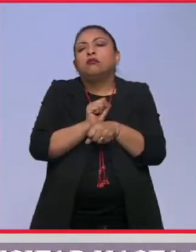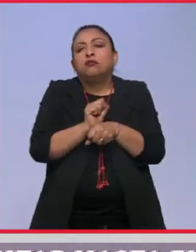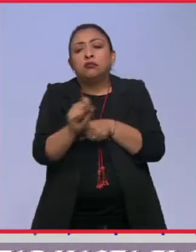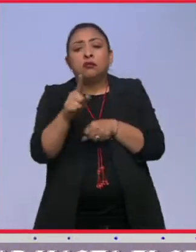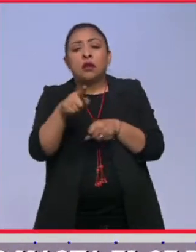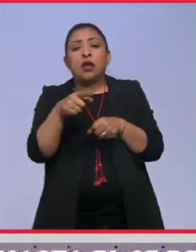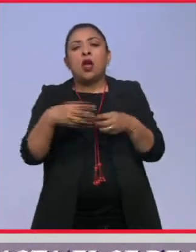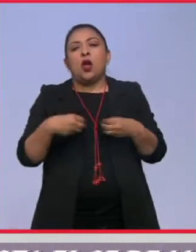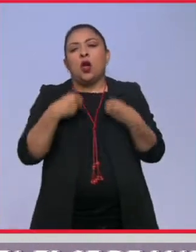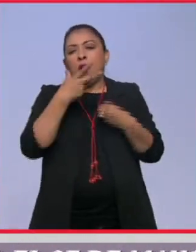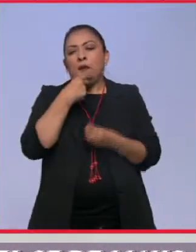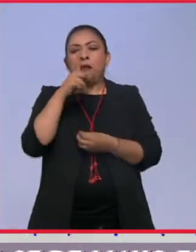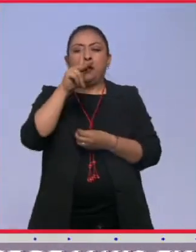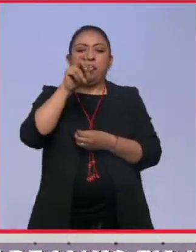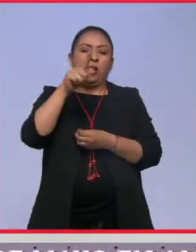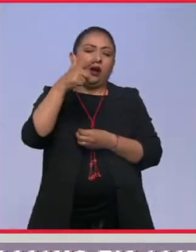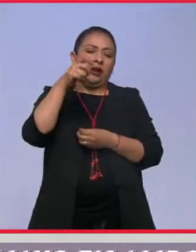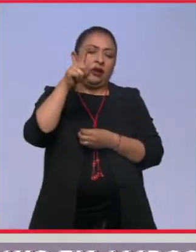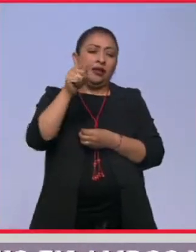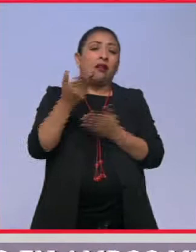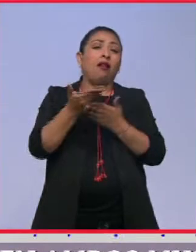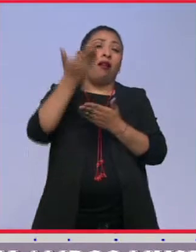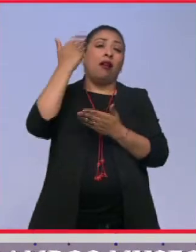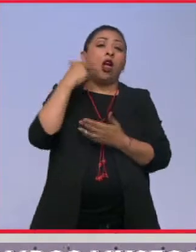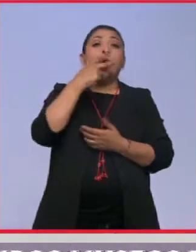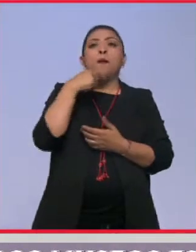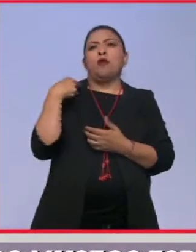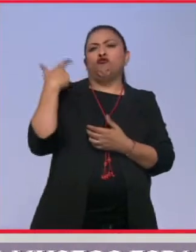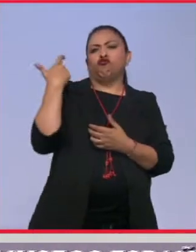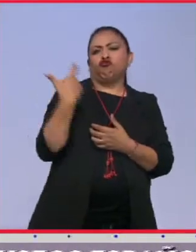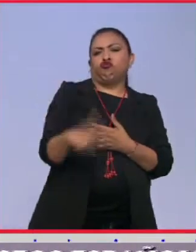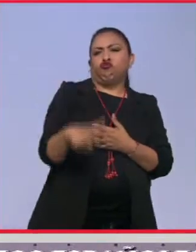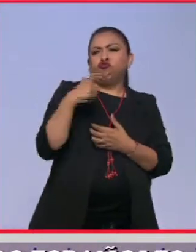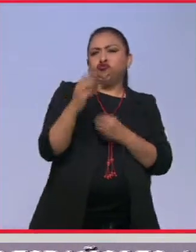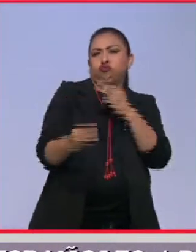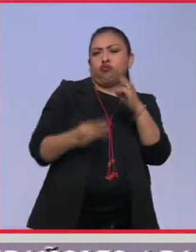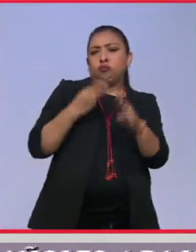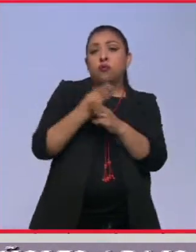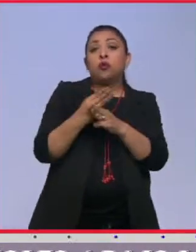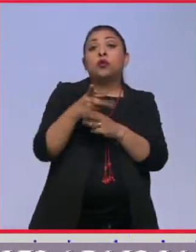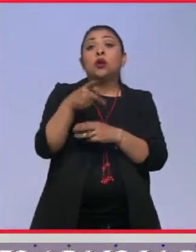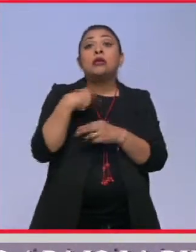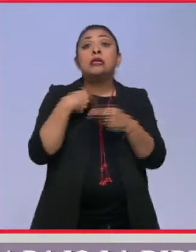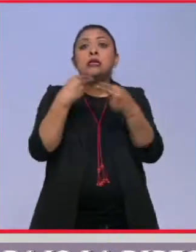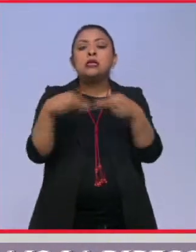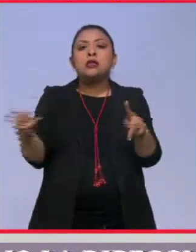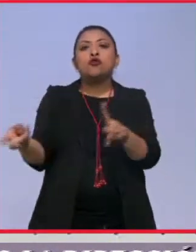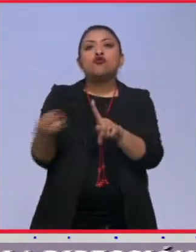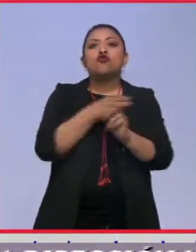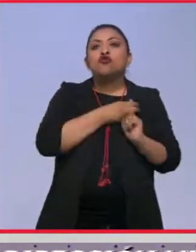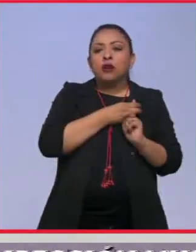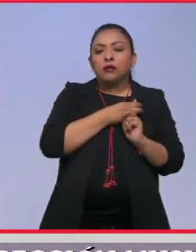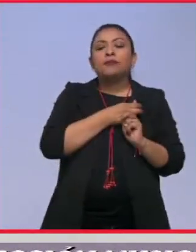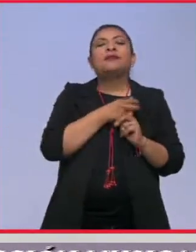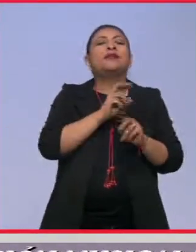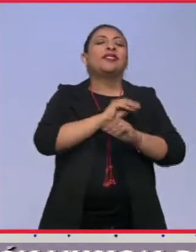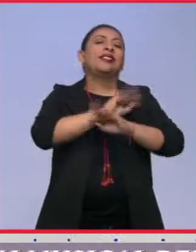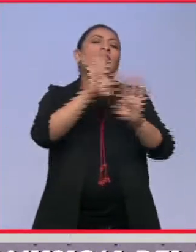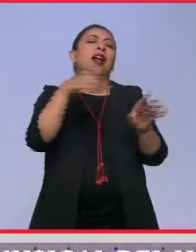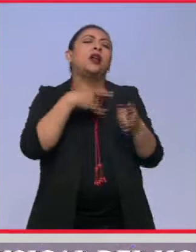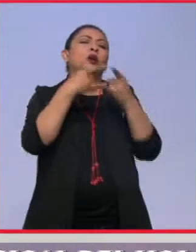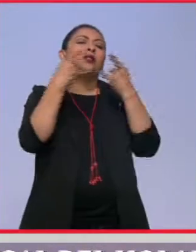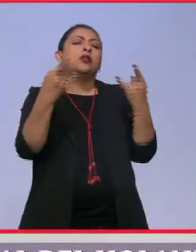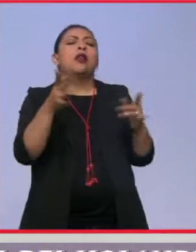interpreta a Paul Getty, el hombre en aquel entonces, el hombre más rico del mundo. Y su nieto es secuestrado, ¿no? Claro. Una historia más conocidísima.